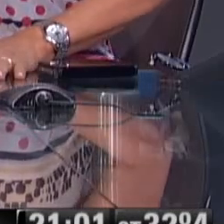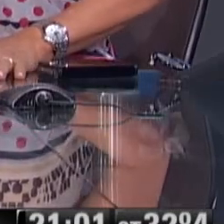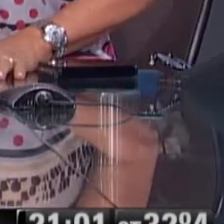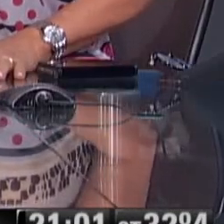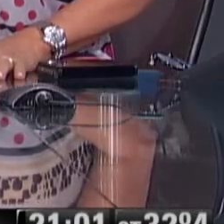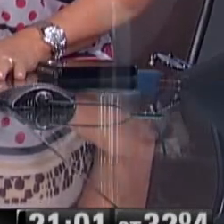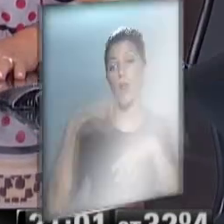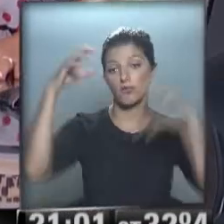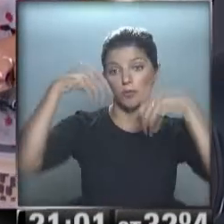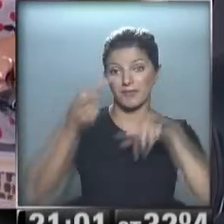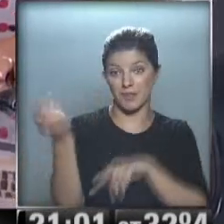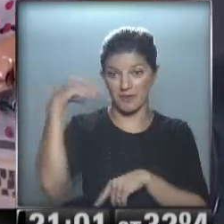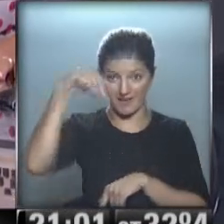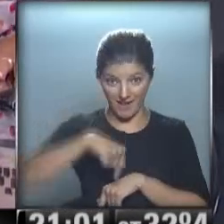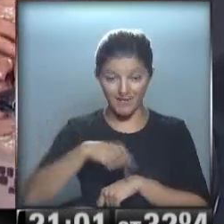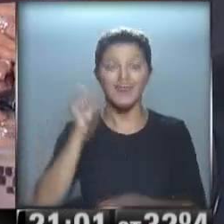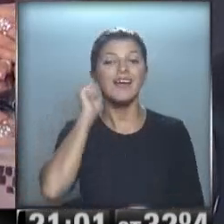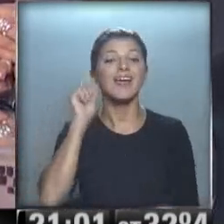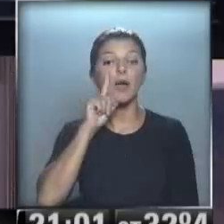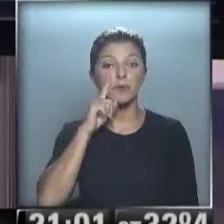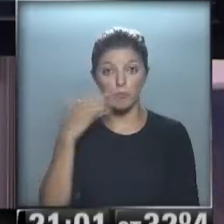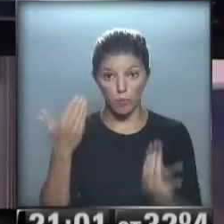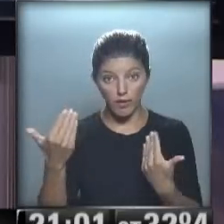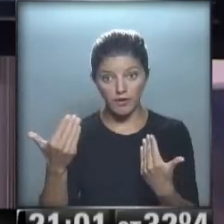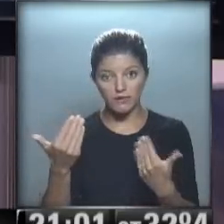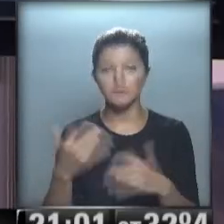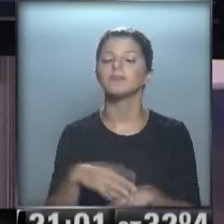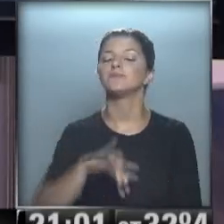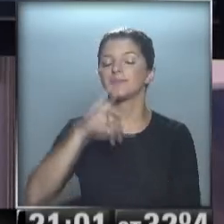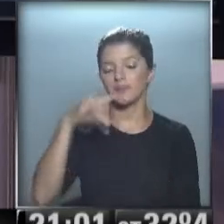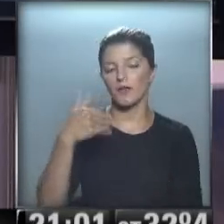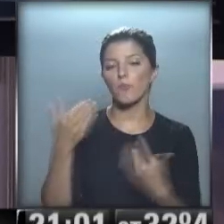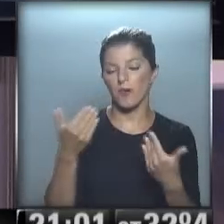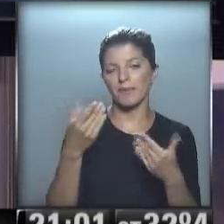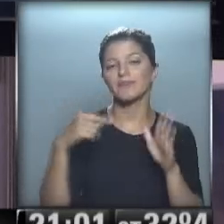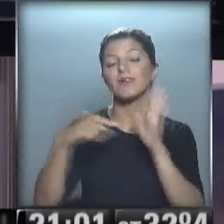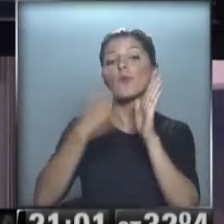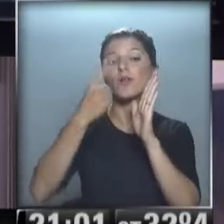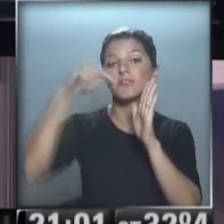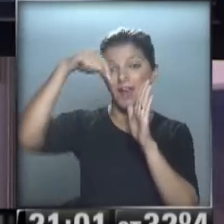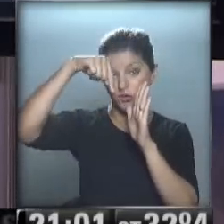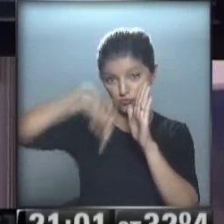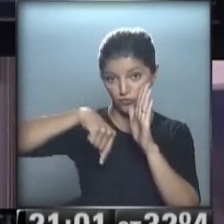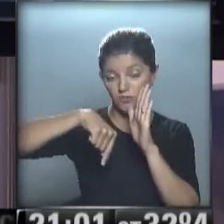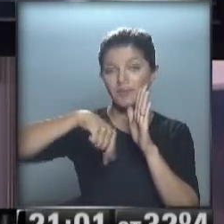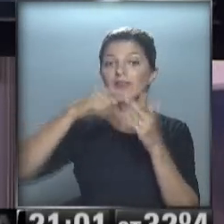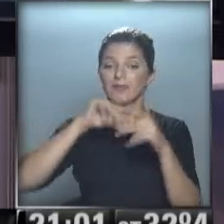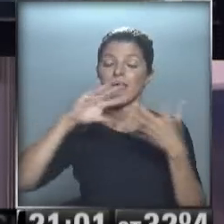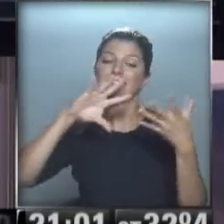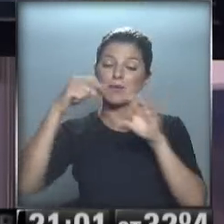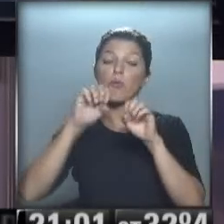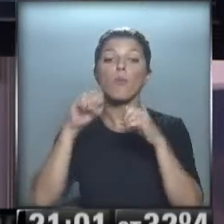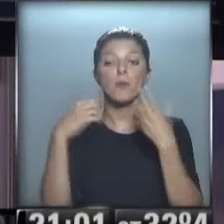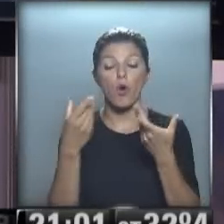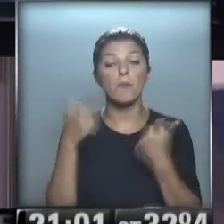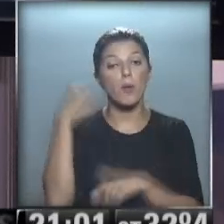probable que esa tormenta venga para acá? Gabriel Andrietti, ¿es probable? Así es, si bien en el sudeste de Buenos Aires ya han mejorado las condiciones meteorológicas, hay que tener en